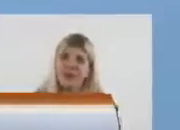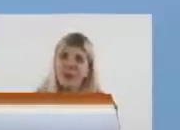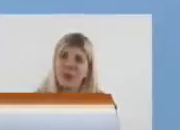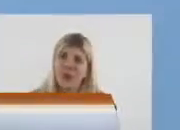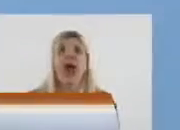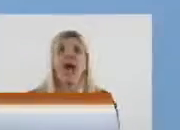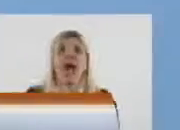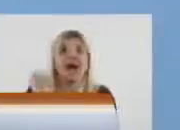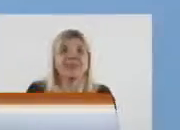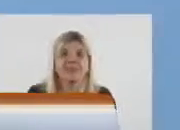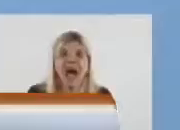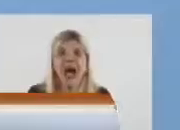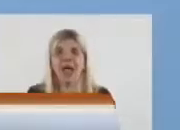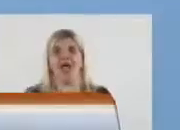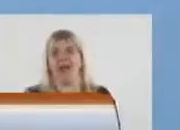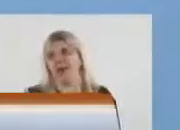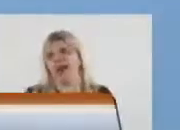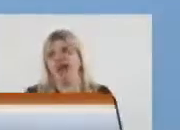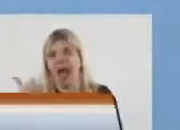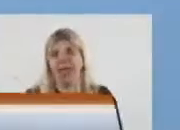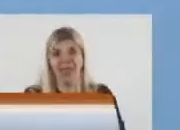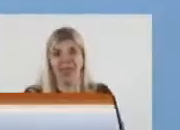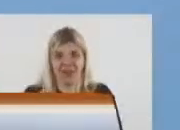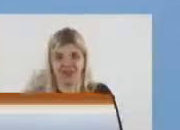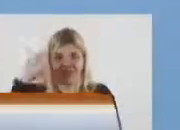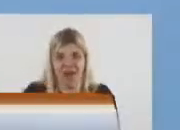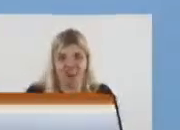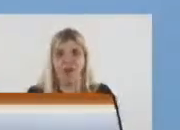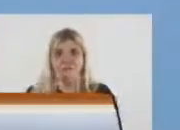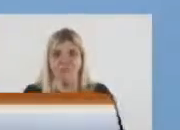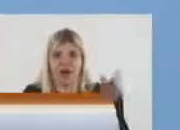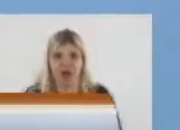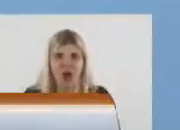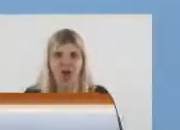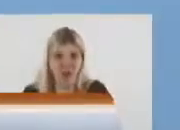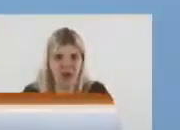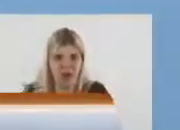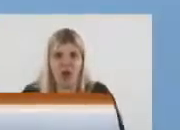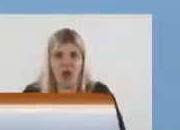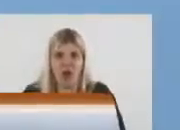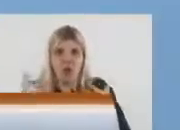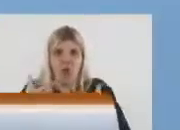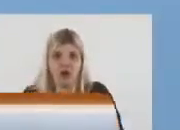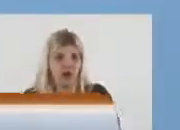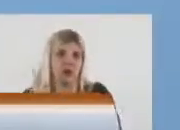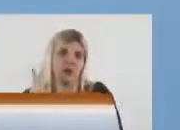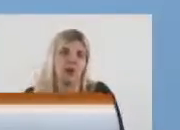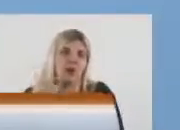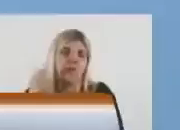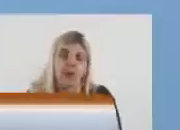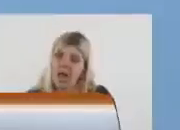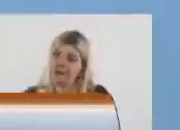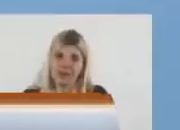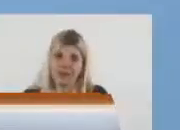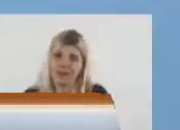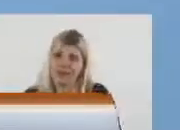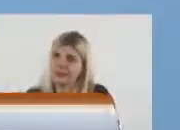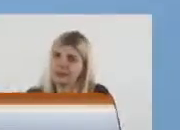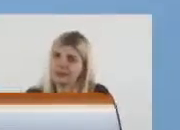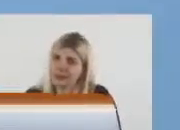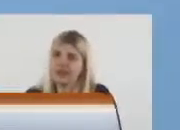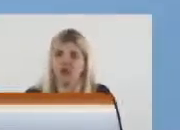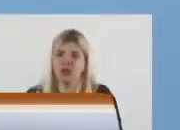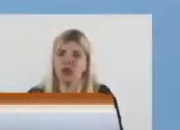necesarios en una población para que se disminuya la circulación del virus van a pasar varios meses entonces vamos a disminuir al